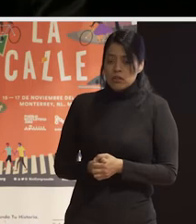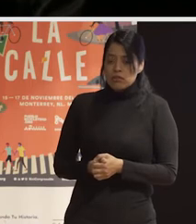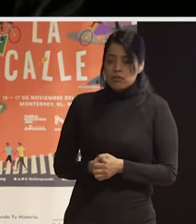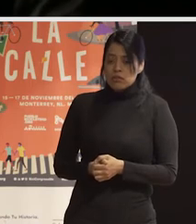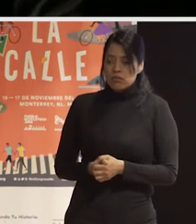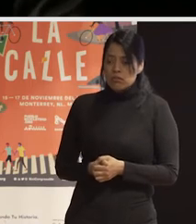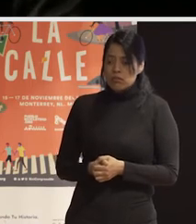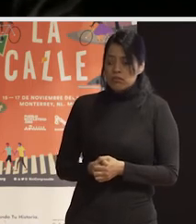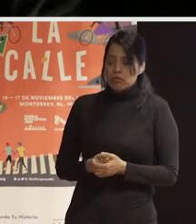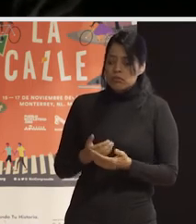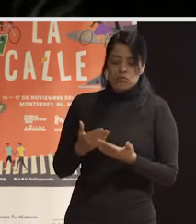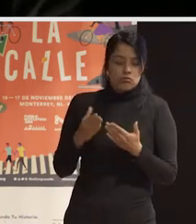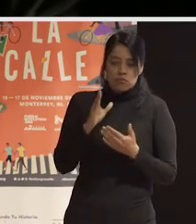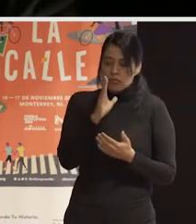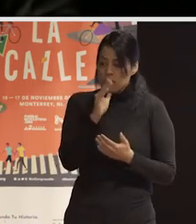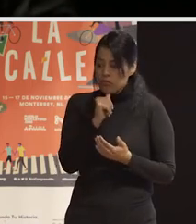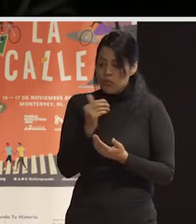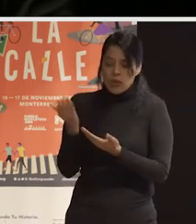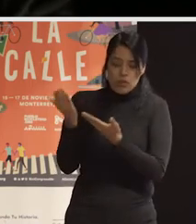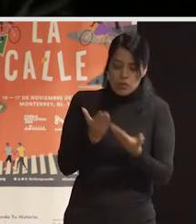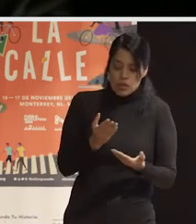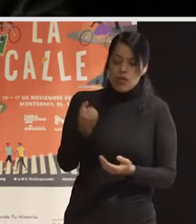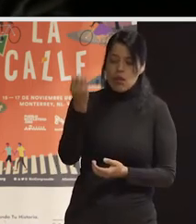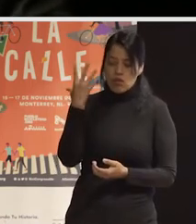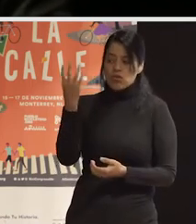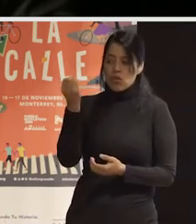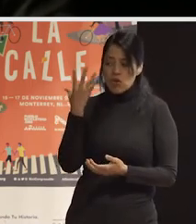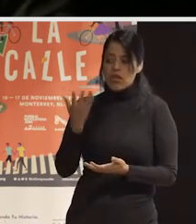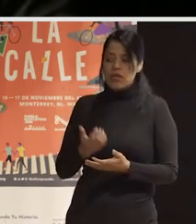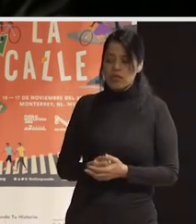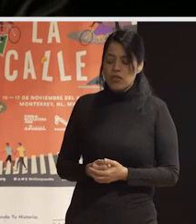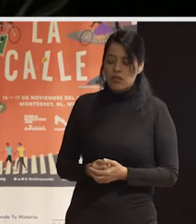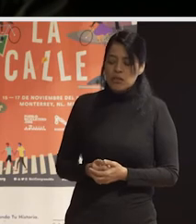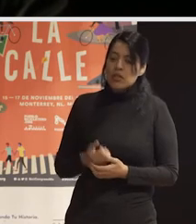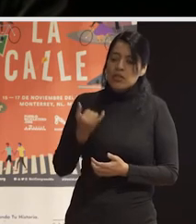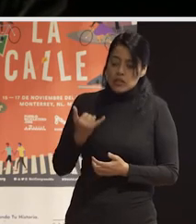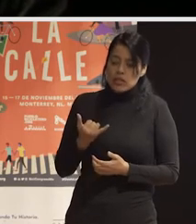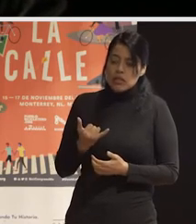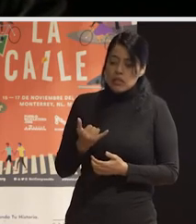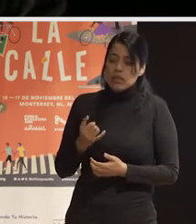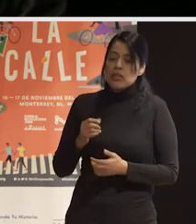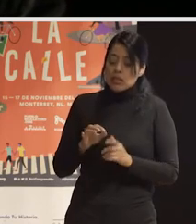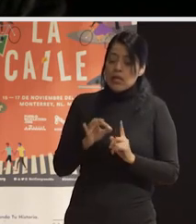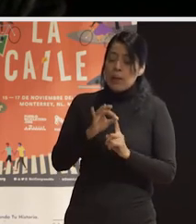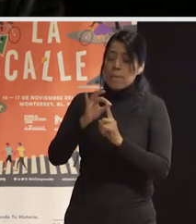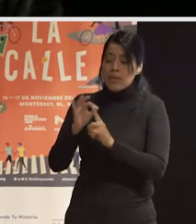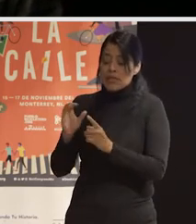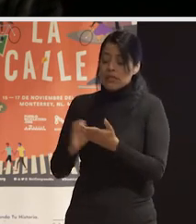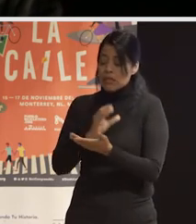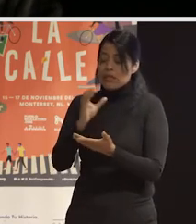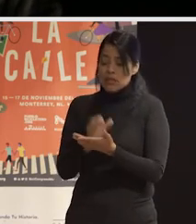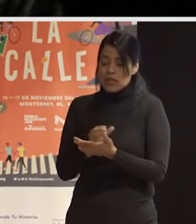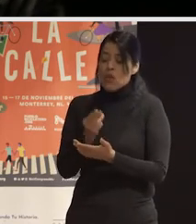no asisten a este tipo de eventos de congresos y sin embargo si estaban ahí presentes en la ciudad con